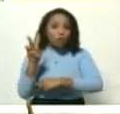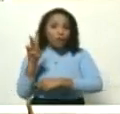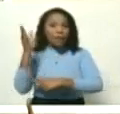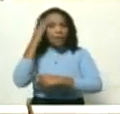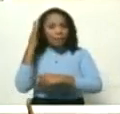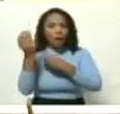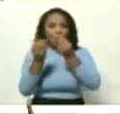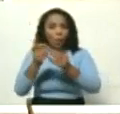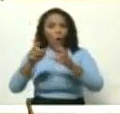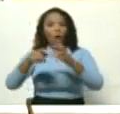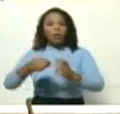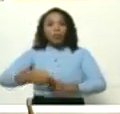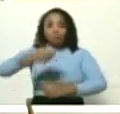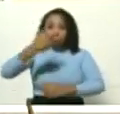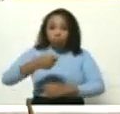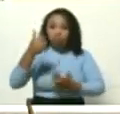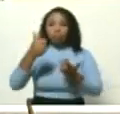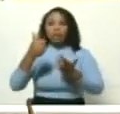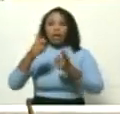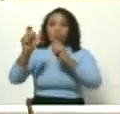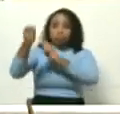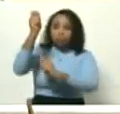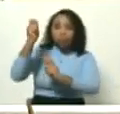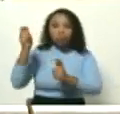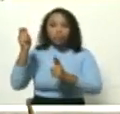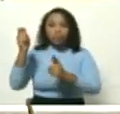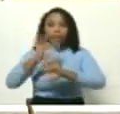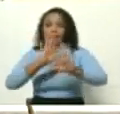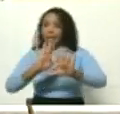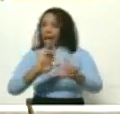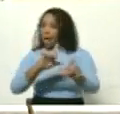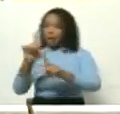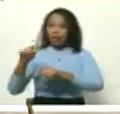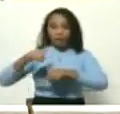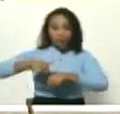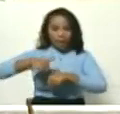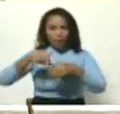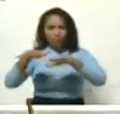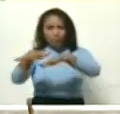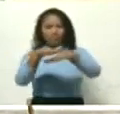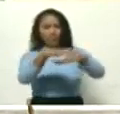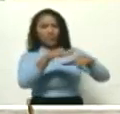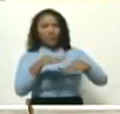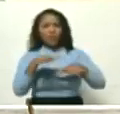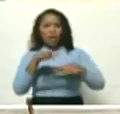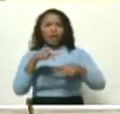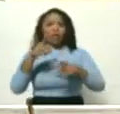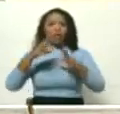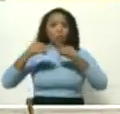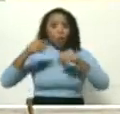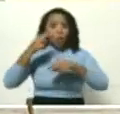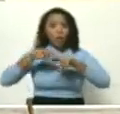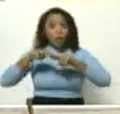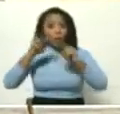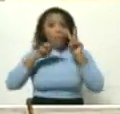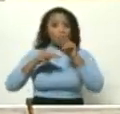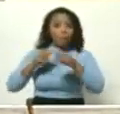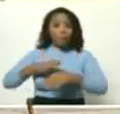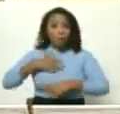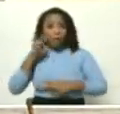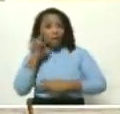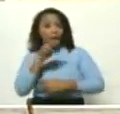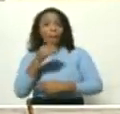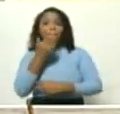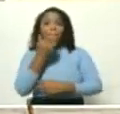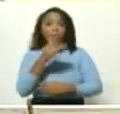papagayo, y ya la ciudad está alumbrada pues y adornada con estos juegos tradicionales. Y el día domingo, este mismo domingo, nos vemos allá a